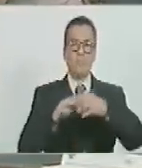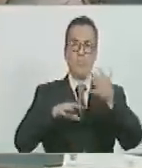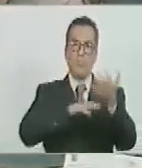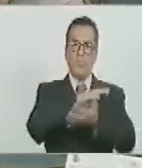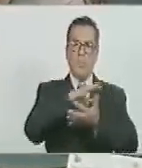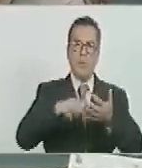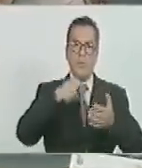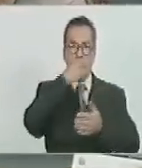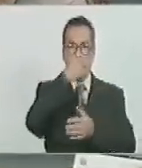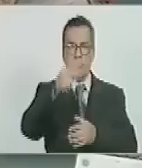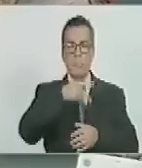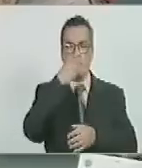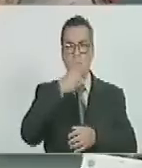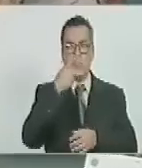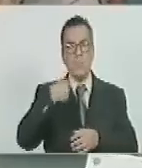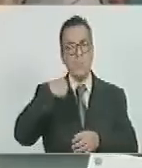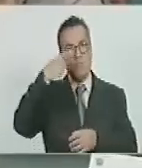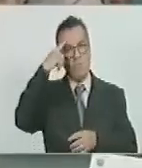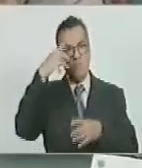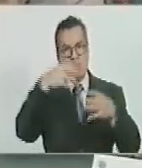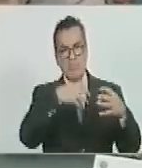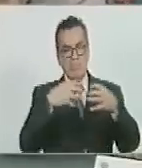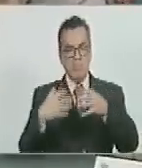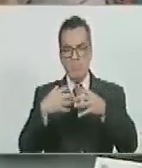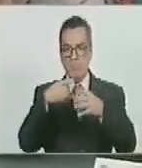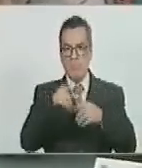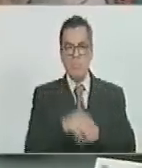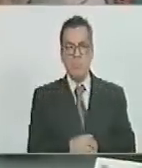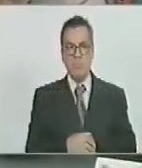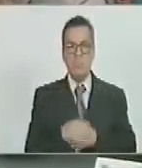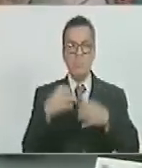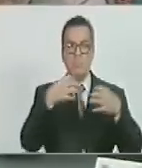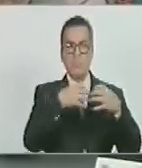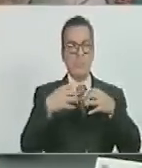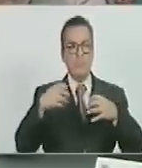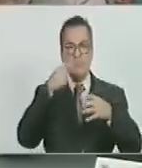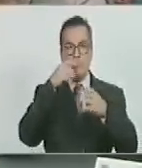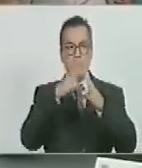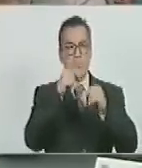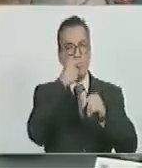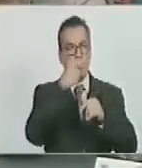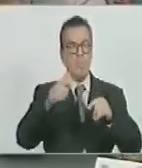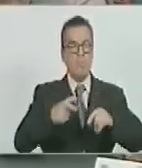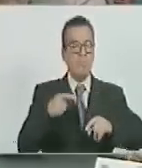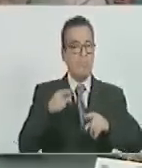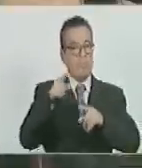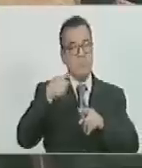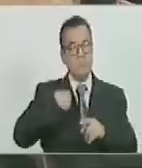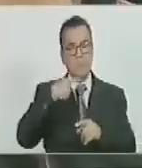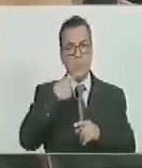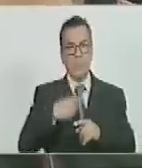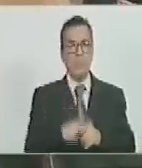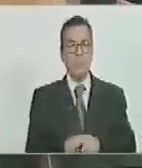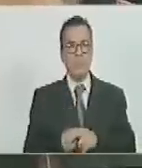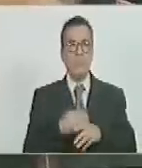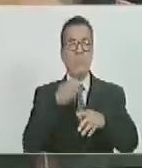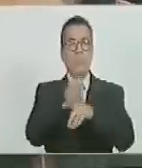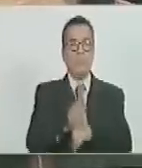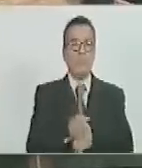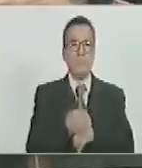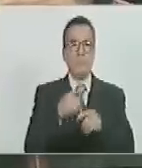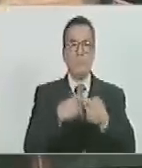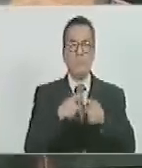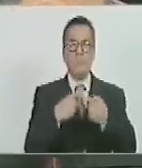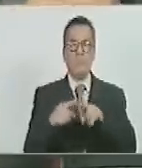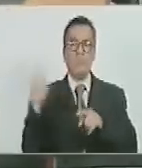política, a una especie de guerra irregular y guerra civil, para luego justificar una intervención extranjera